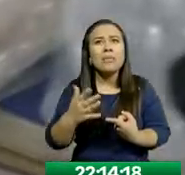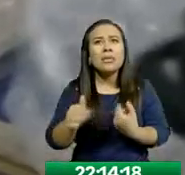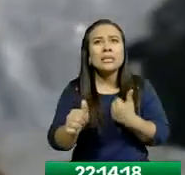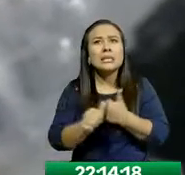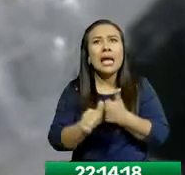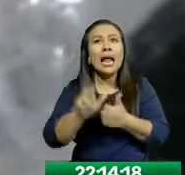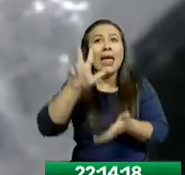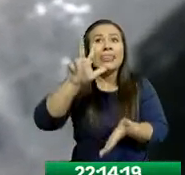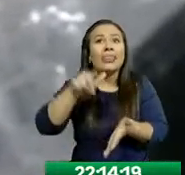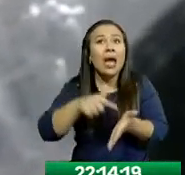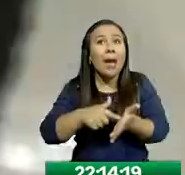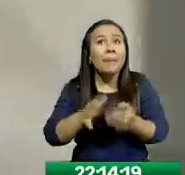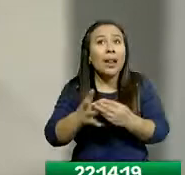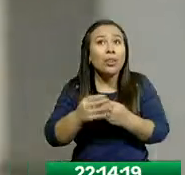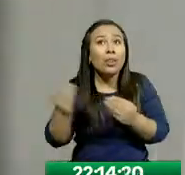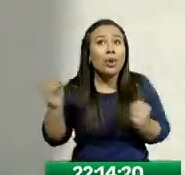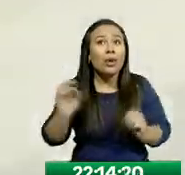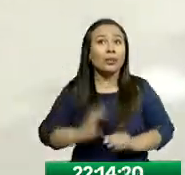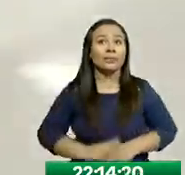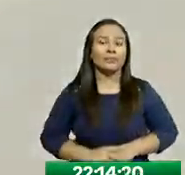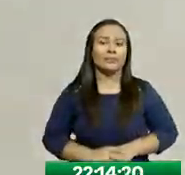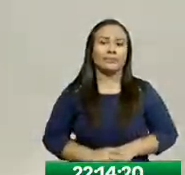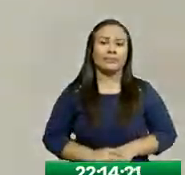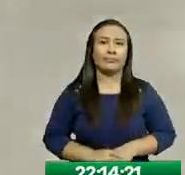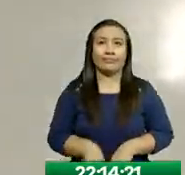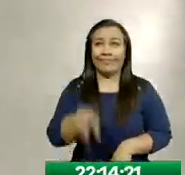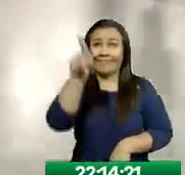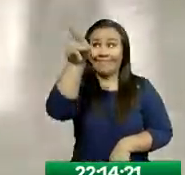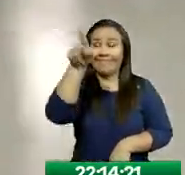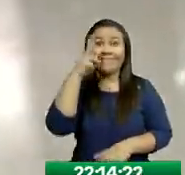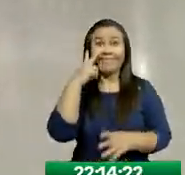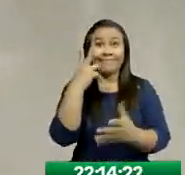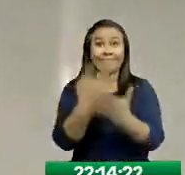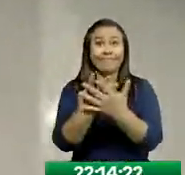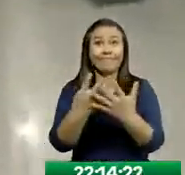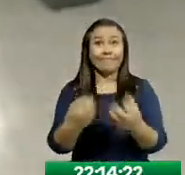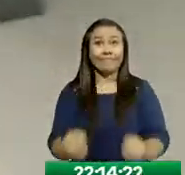$3,000. Informó Jorge Salazar.